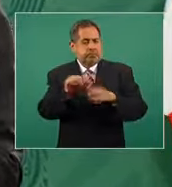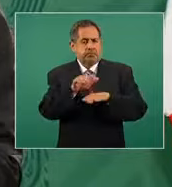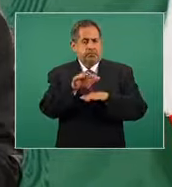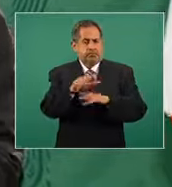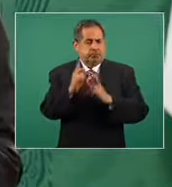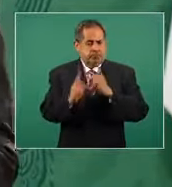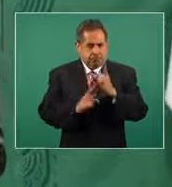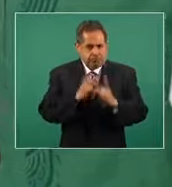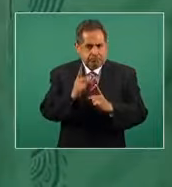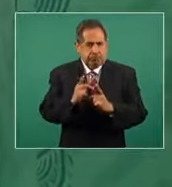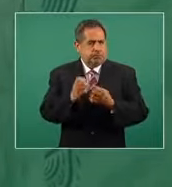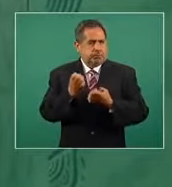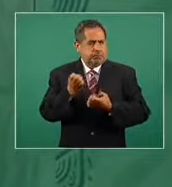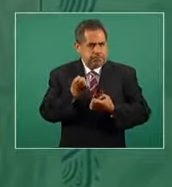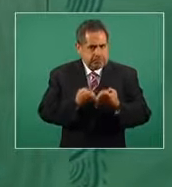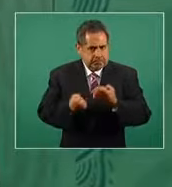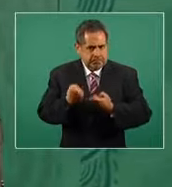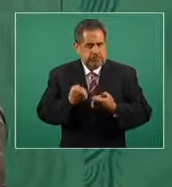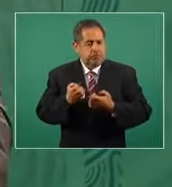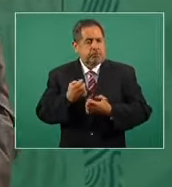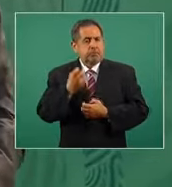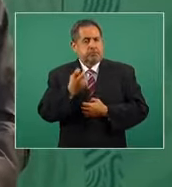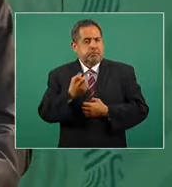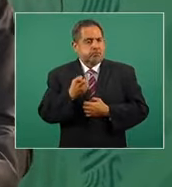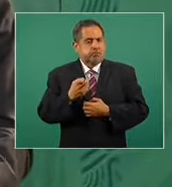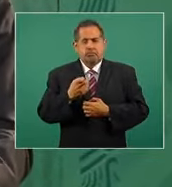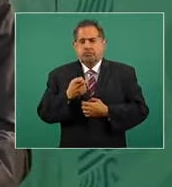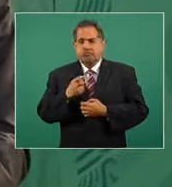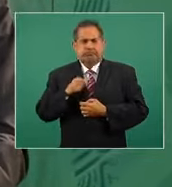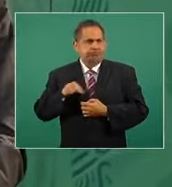con el que todos